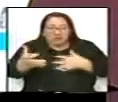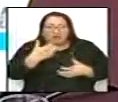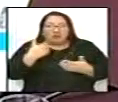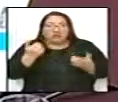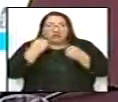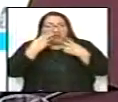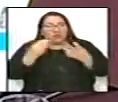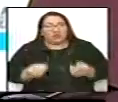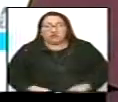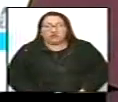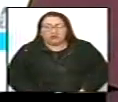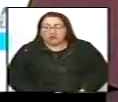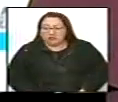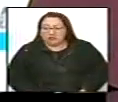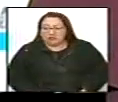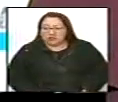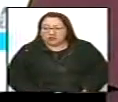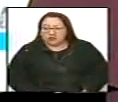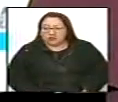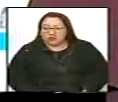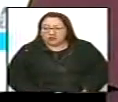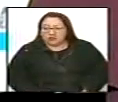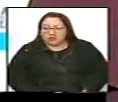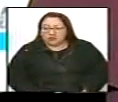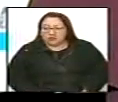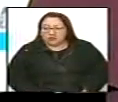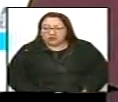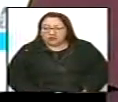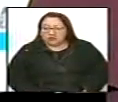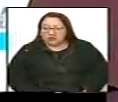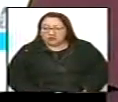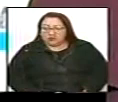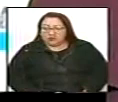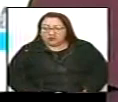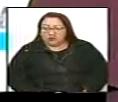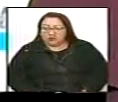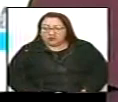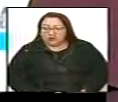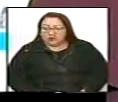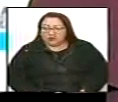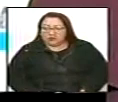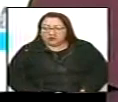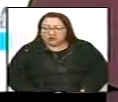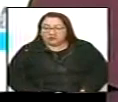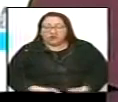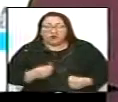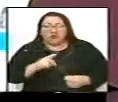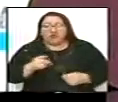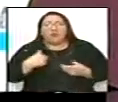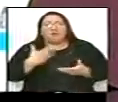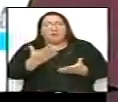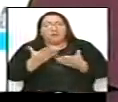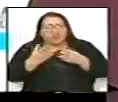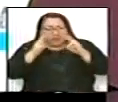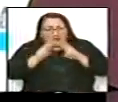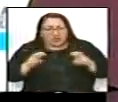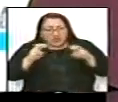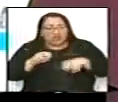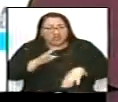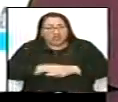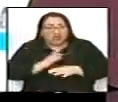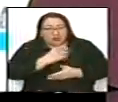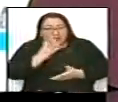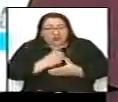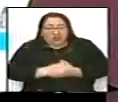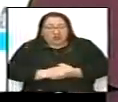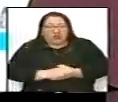algo vergonzoso, ¿no? Y cómo no solicitar una investigación profunda sobre esto, ¿no? Y sin